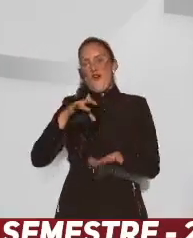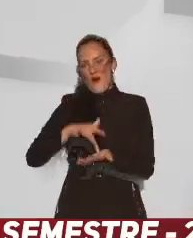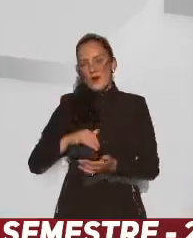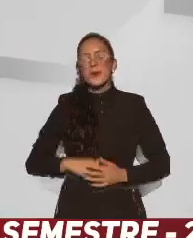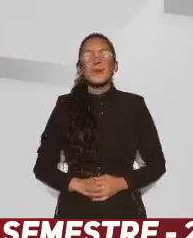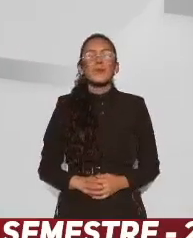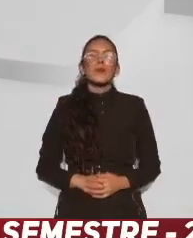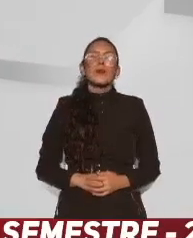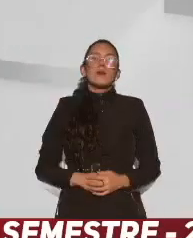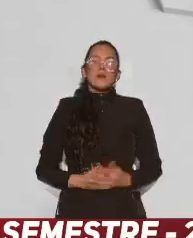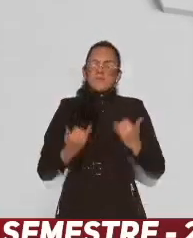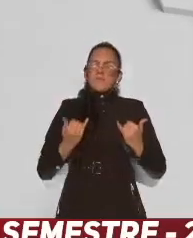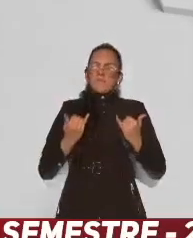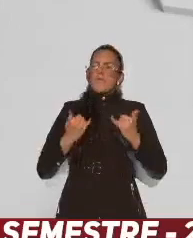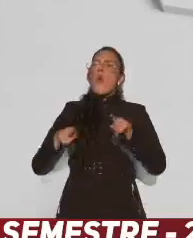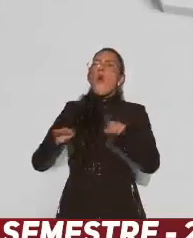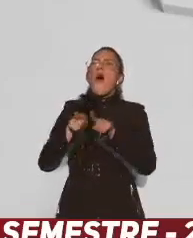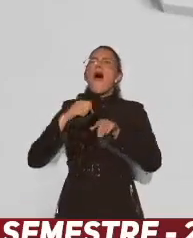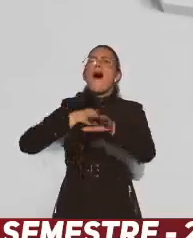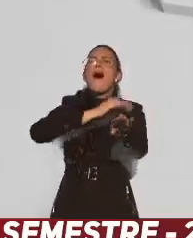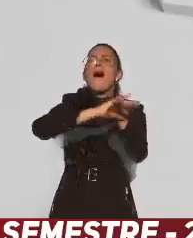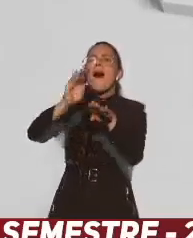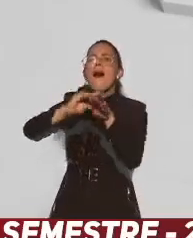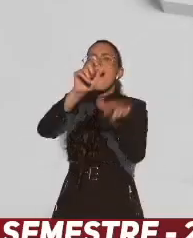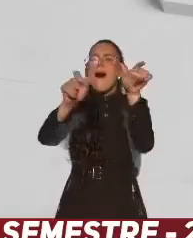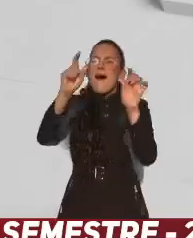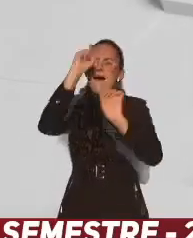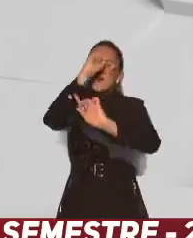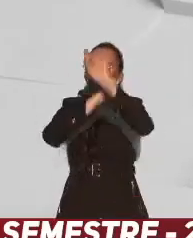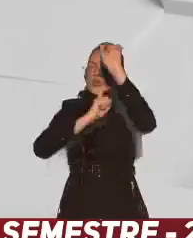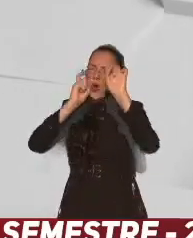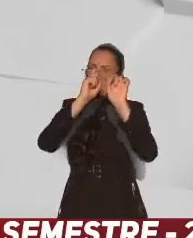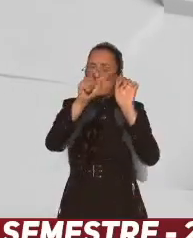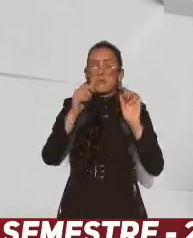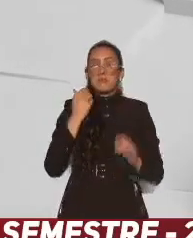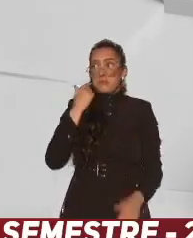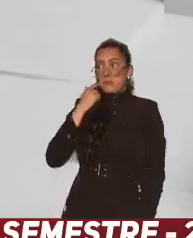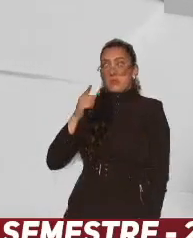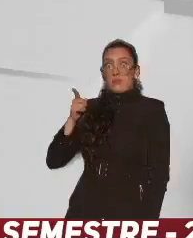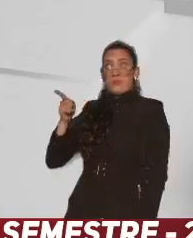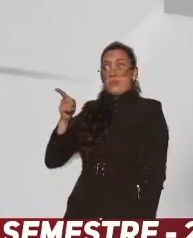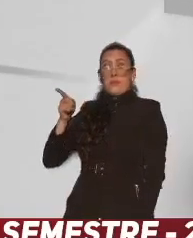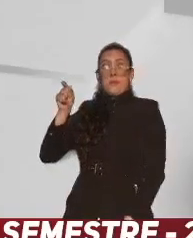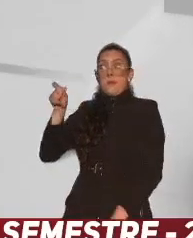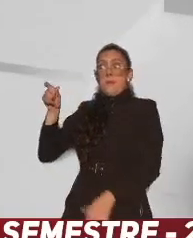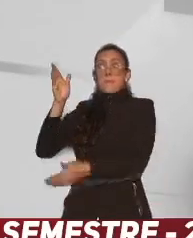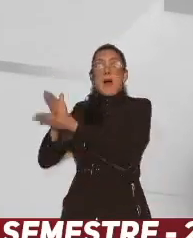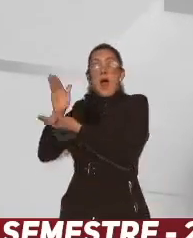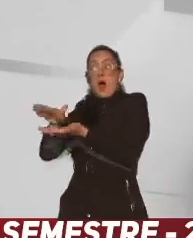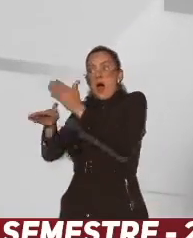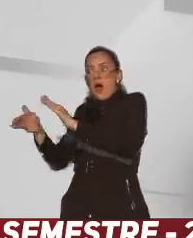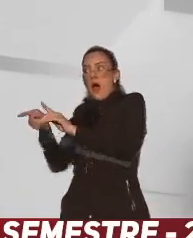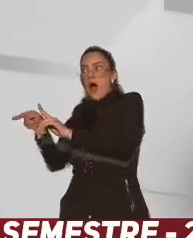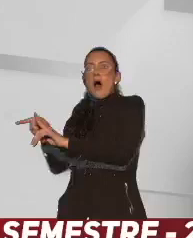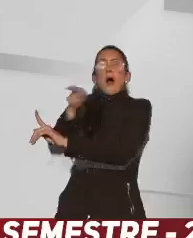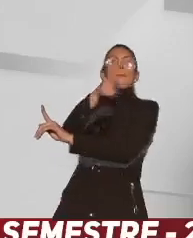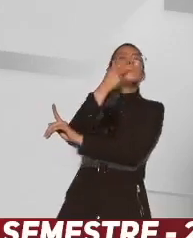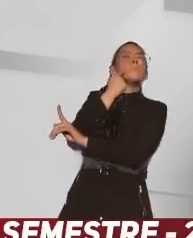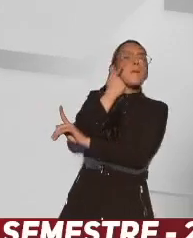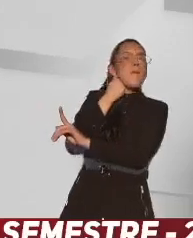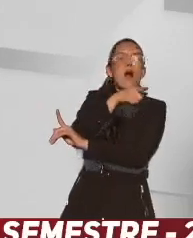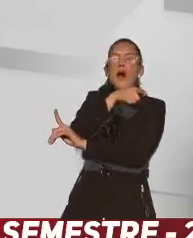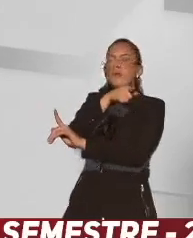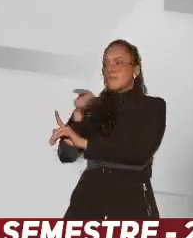Hoy unos padres no tienen un hijo. Hoy unas esposas no tienen un